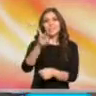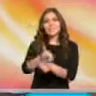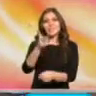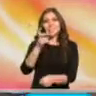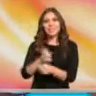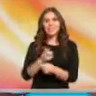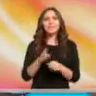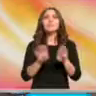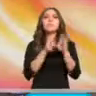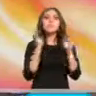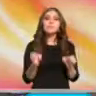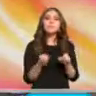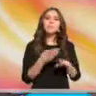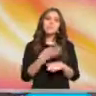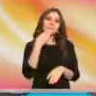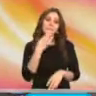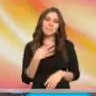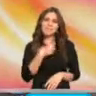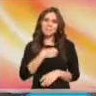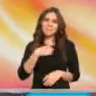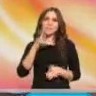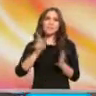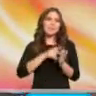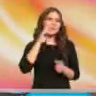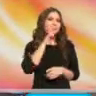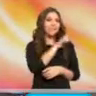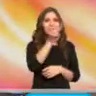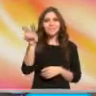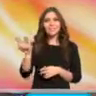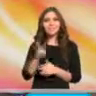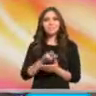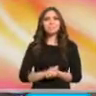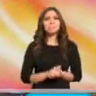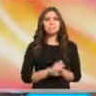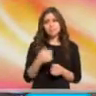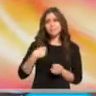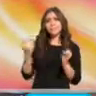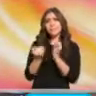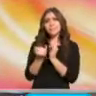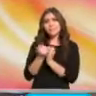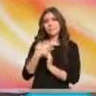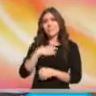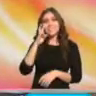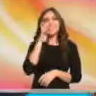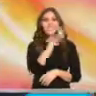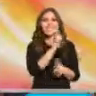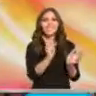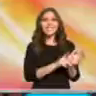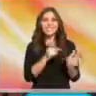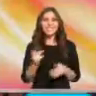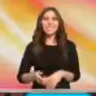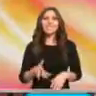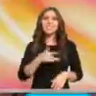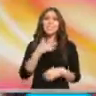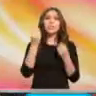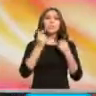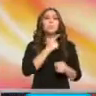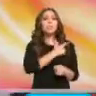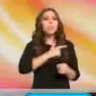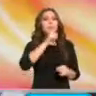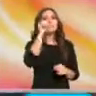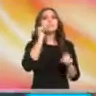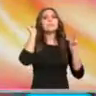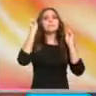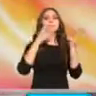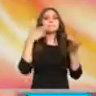estás? Muy bien, muy contento de volverlos a ver. Qué bueno Nosotros que nos también, visites. ¿eh? Sí. Sí, fíjate que sí. Nos da mucho gusto siempre que nos visitas